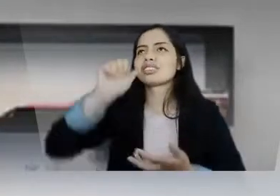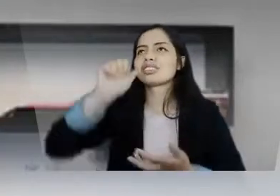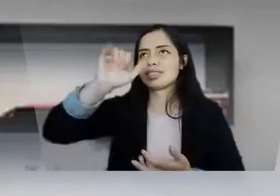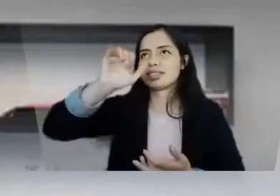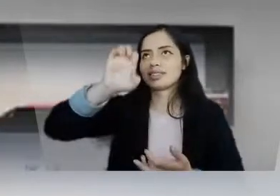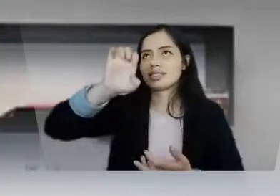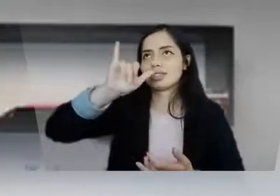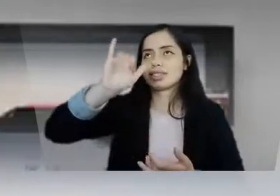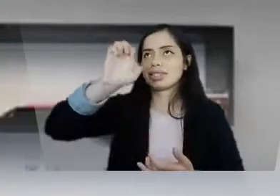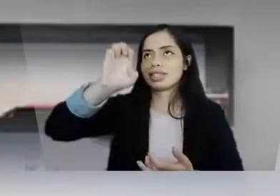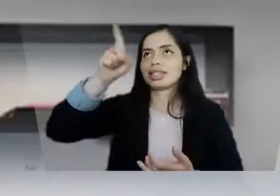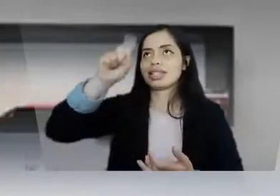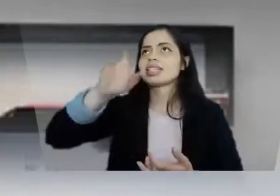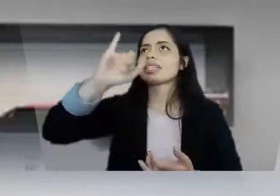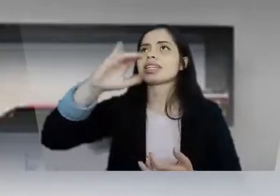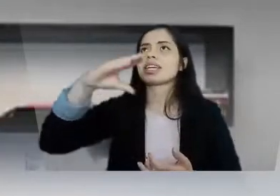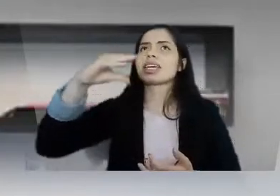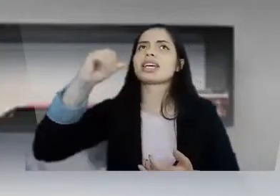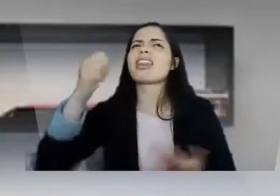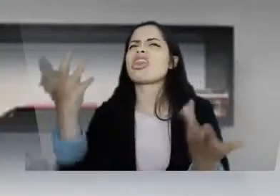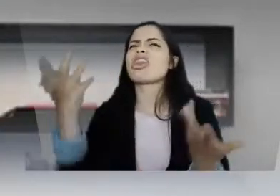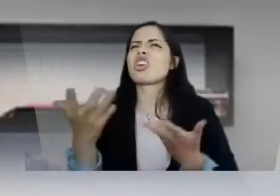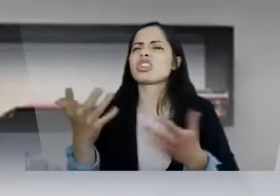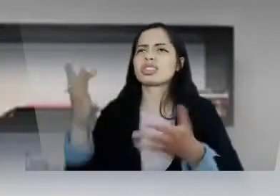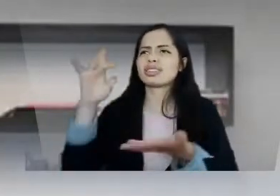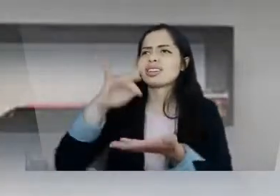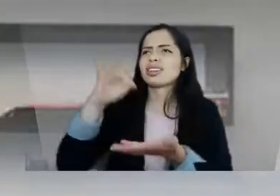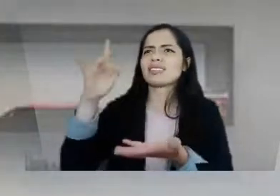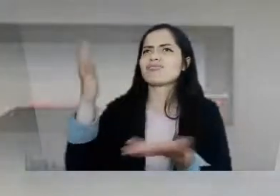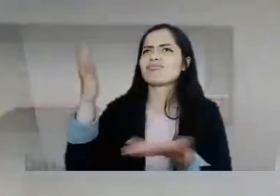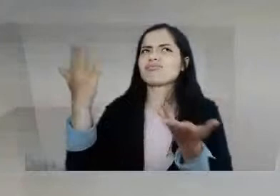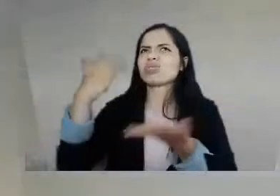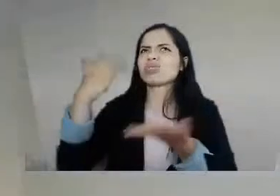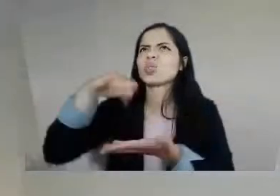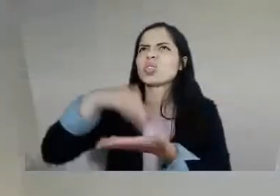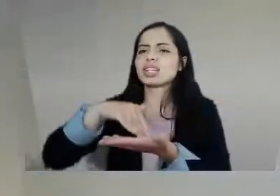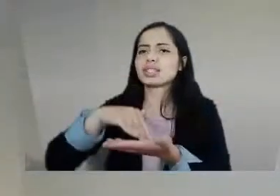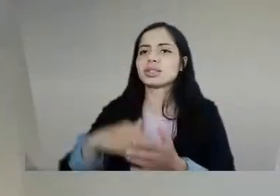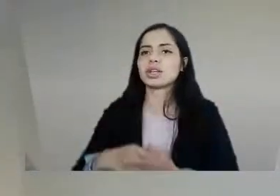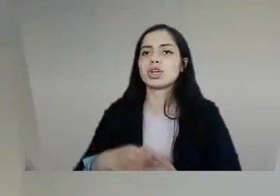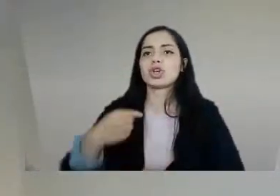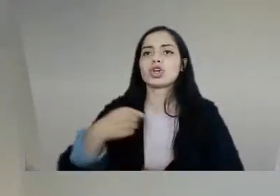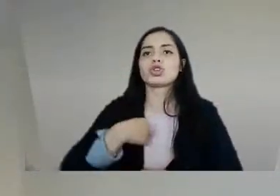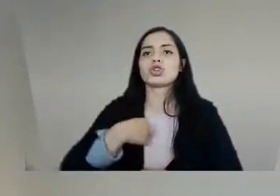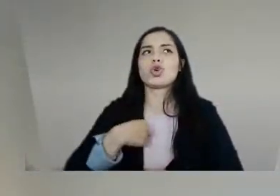acompañando? Yo los estoy acompañando desde Bogotá.